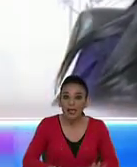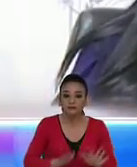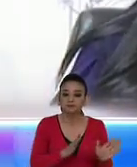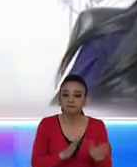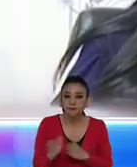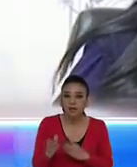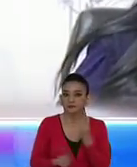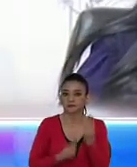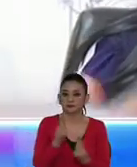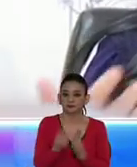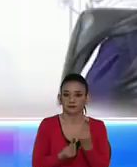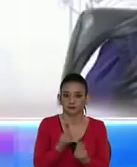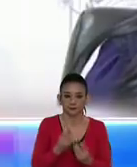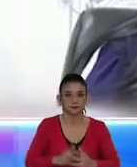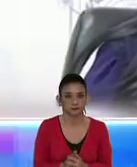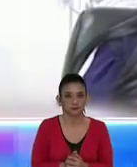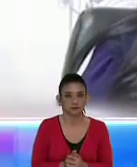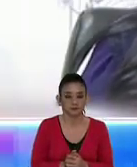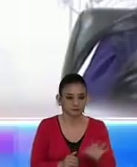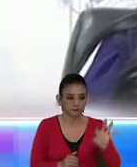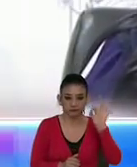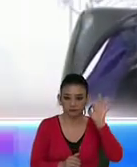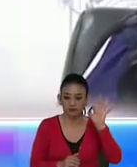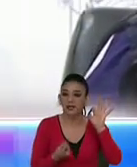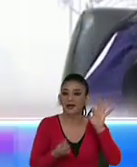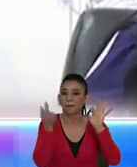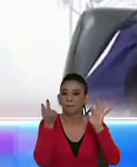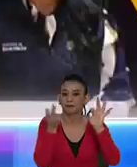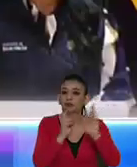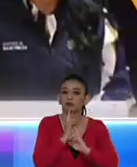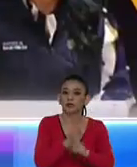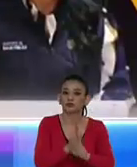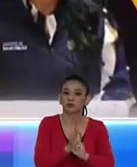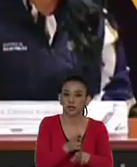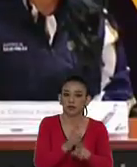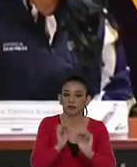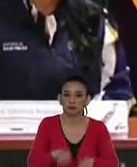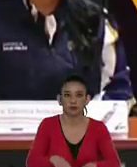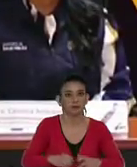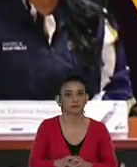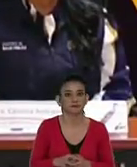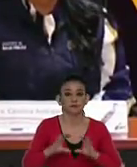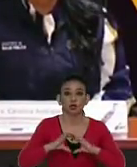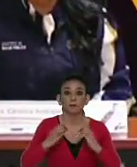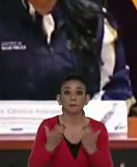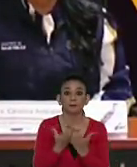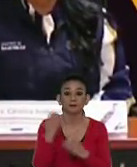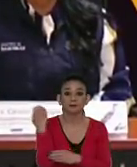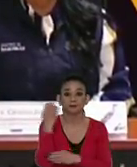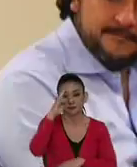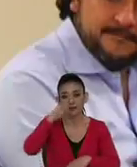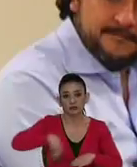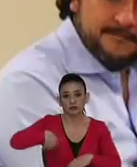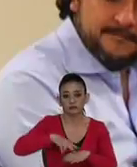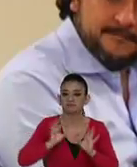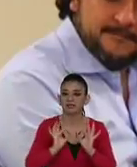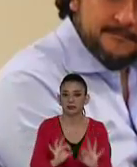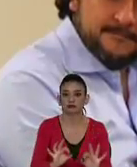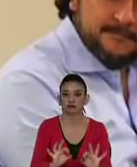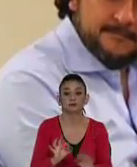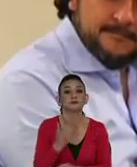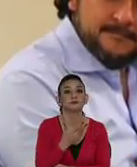hacer? Vamos a poder detectar de manera oportuna los casos. El COE Nacional se activó y el vicepresidente de la República,